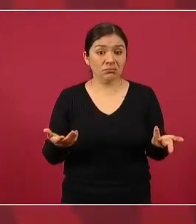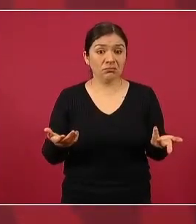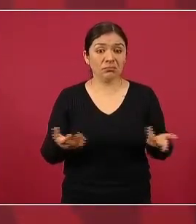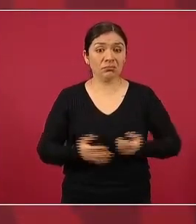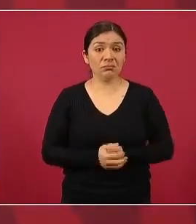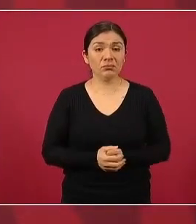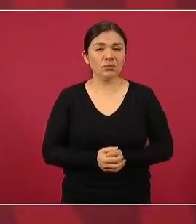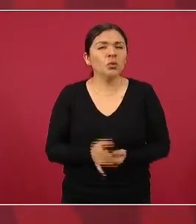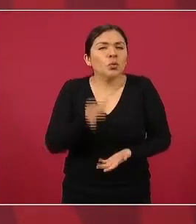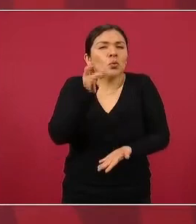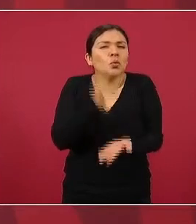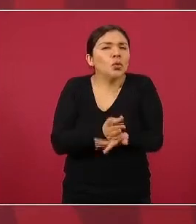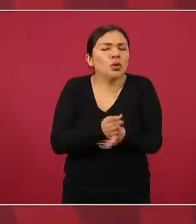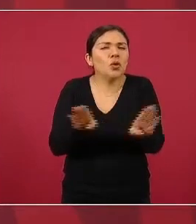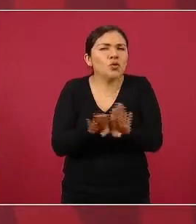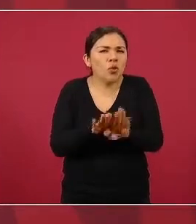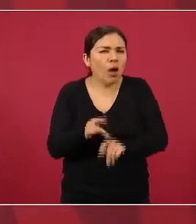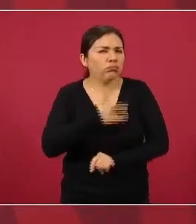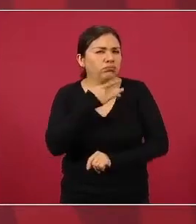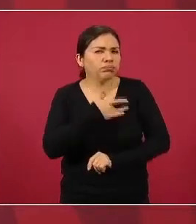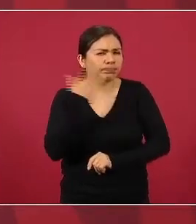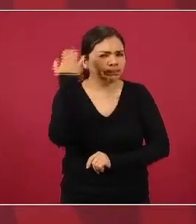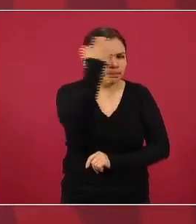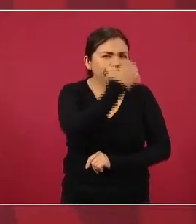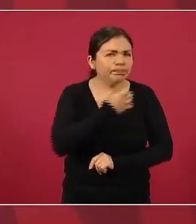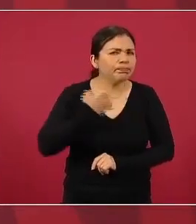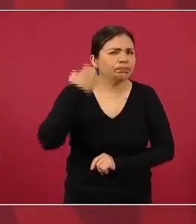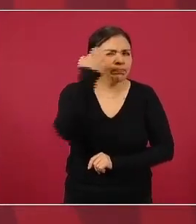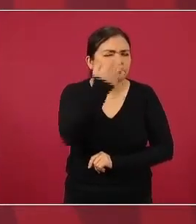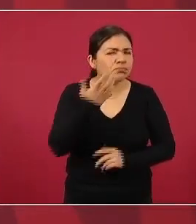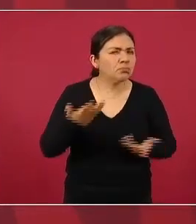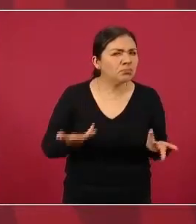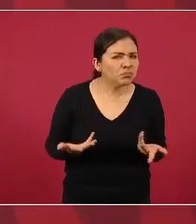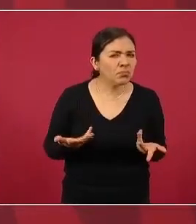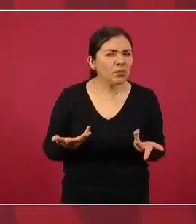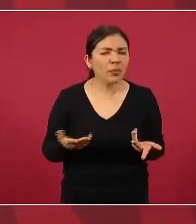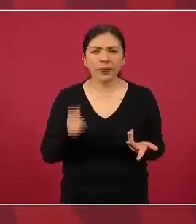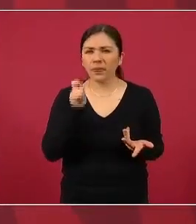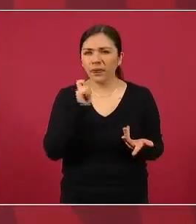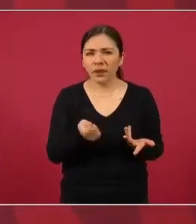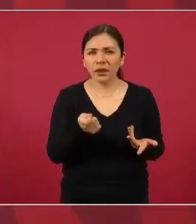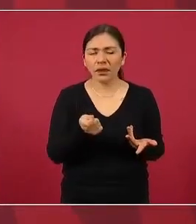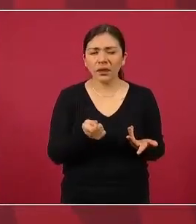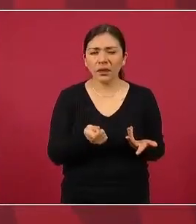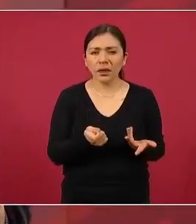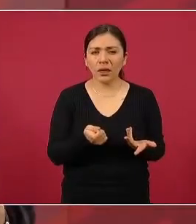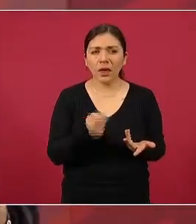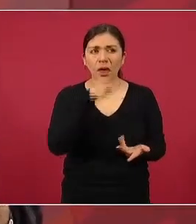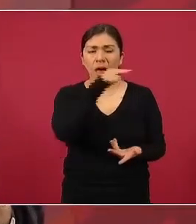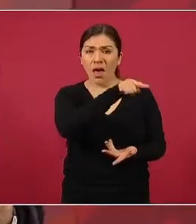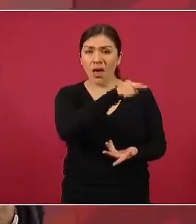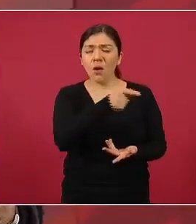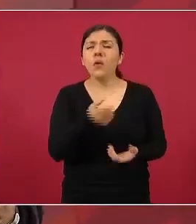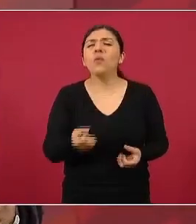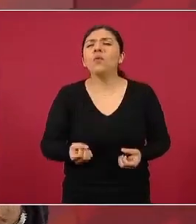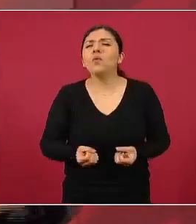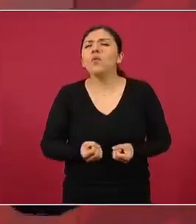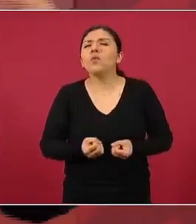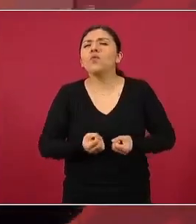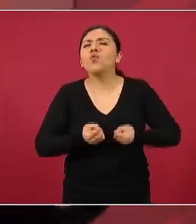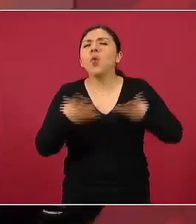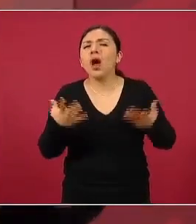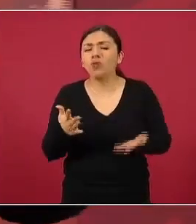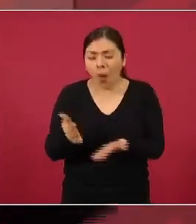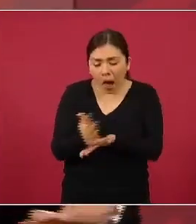Solo el análisis de cuánto se llevaron los